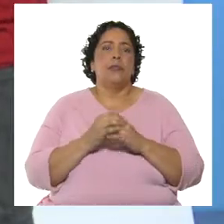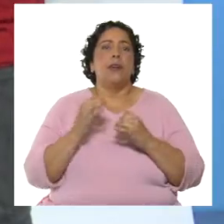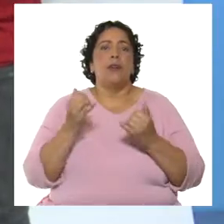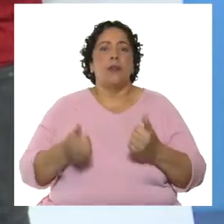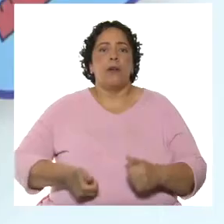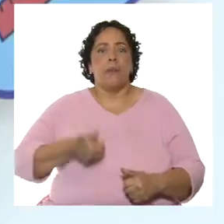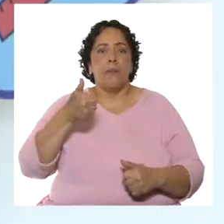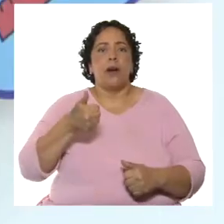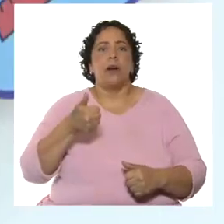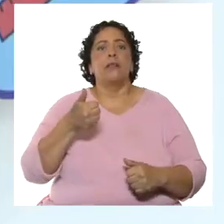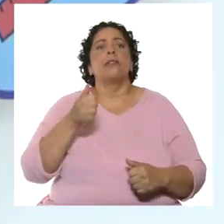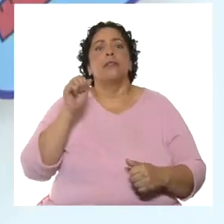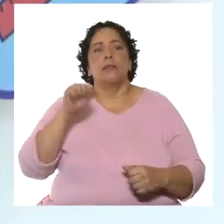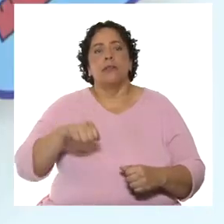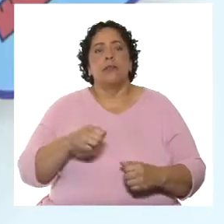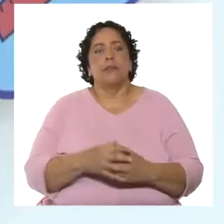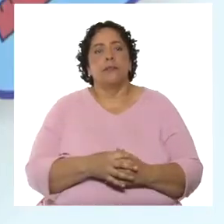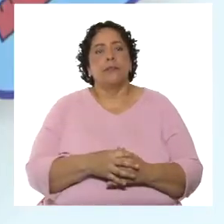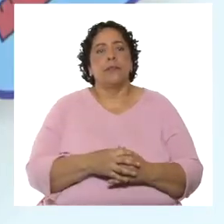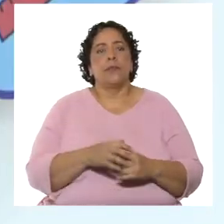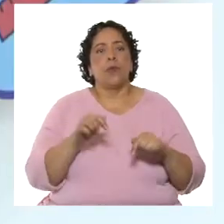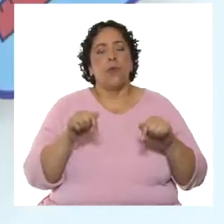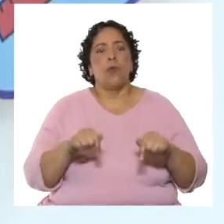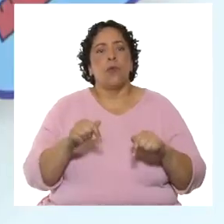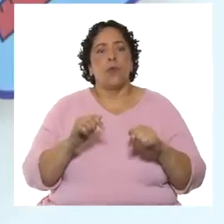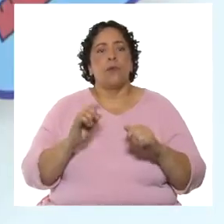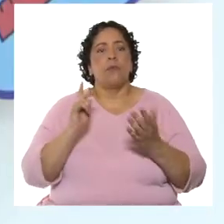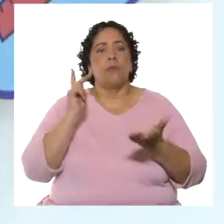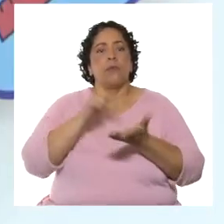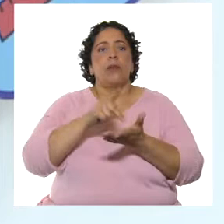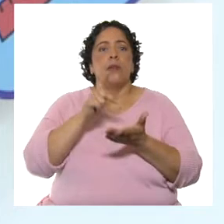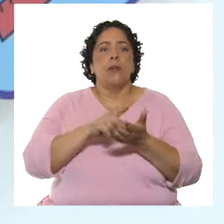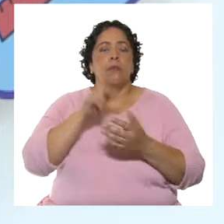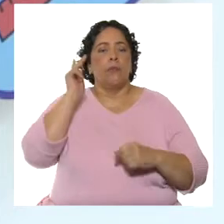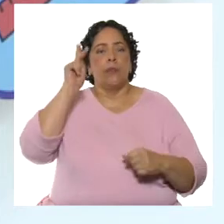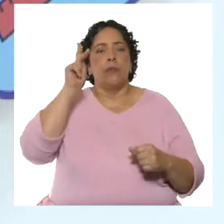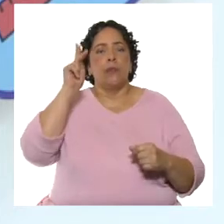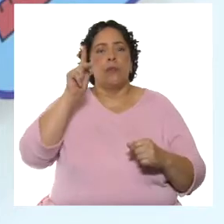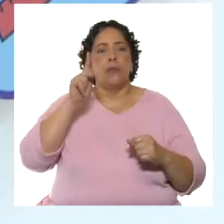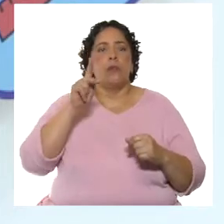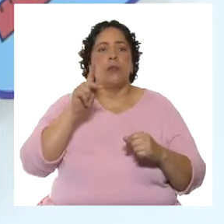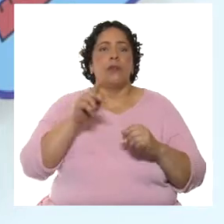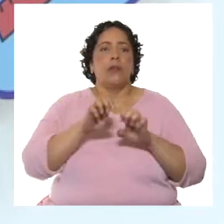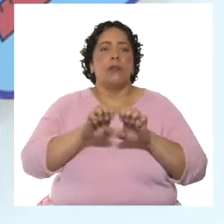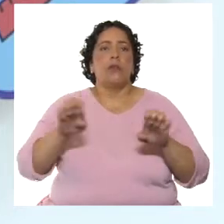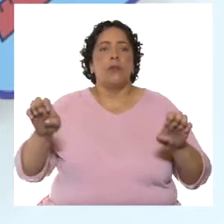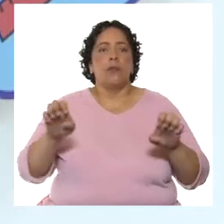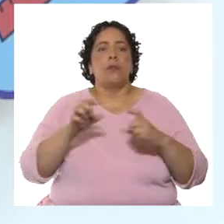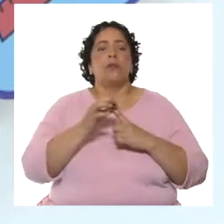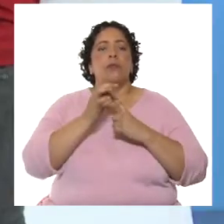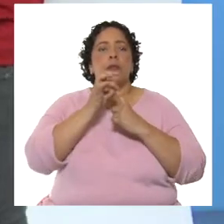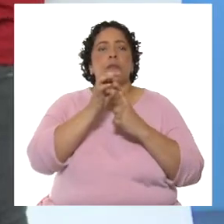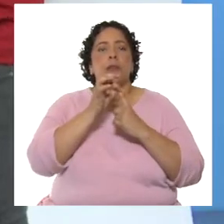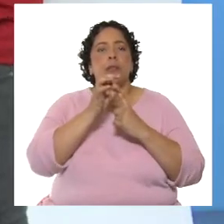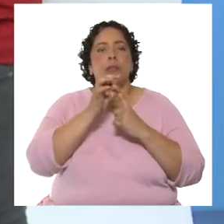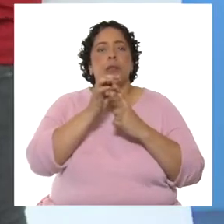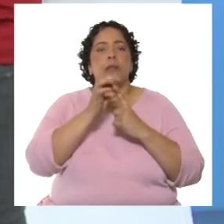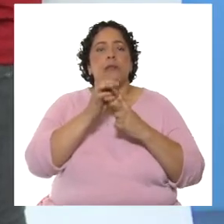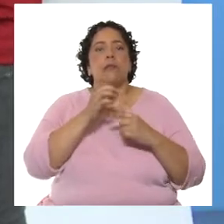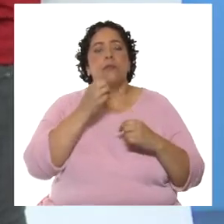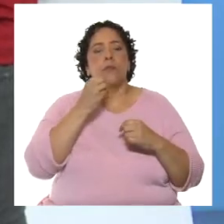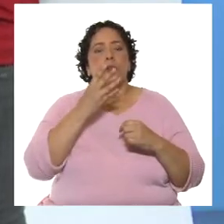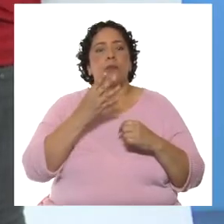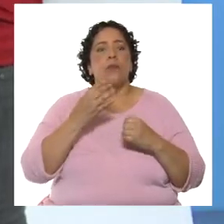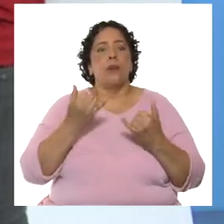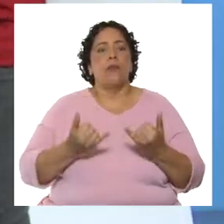más, Guillermo. Pues claro que sí, Williani. Hoy estarán presentes todos los docentes de la modalidad de educación especial. Bueno,